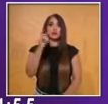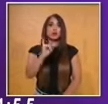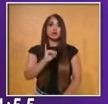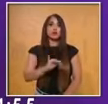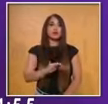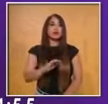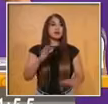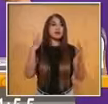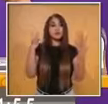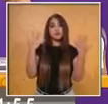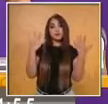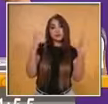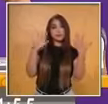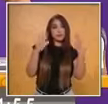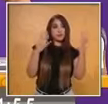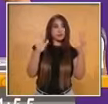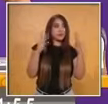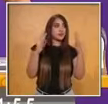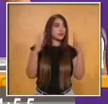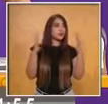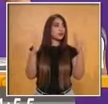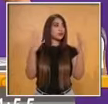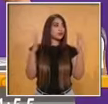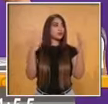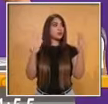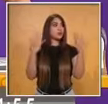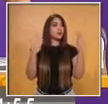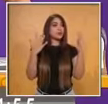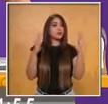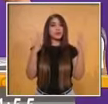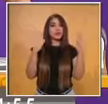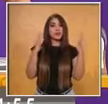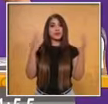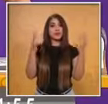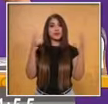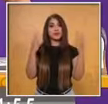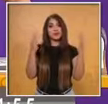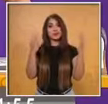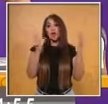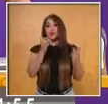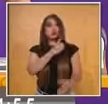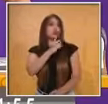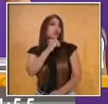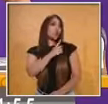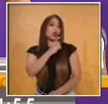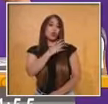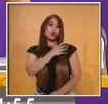Podemos abrir un poco la toma para que veas que no lo estoy moviendo yo. Mira, se mueve solo.